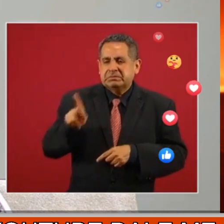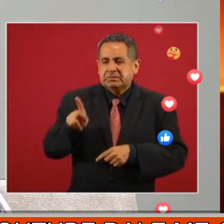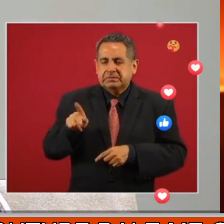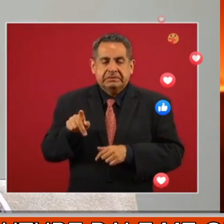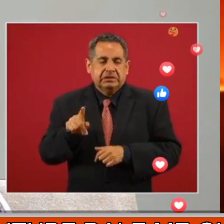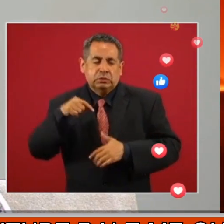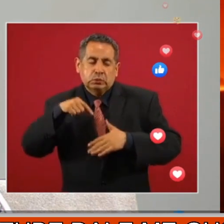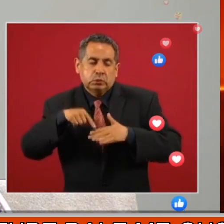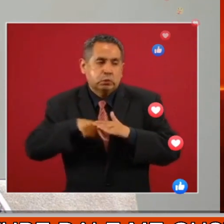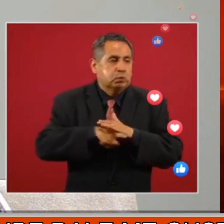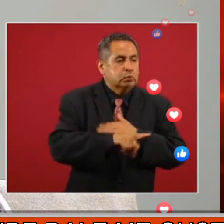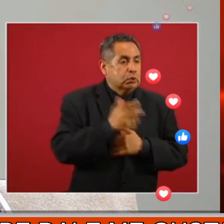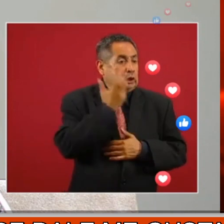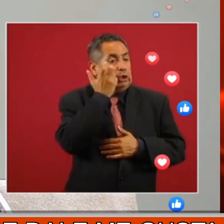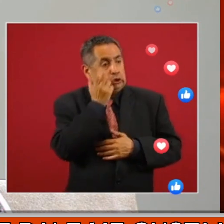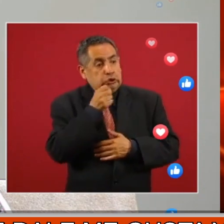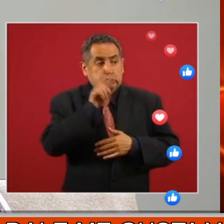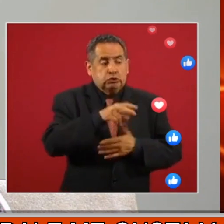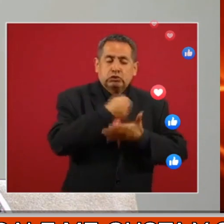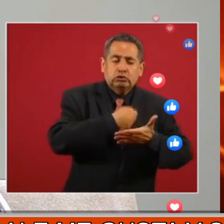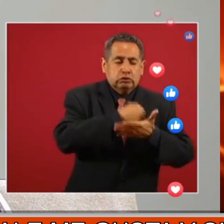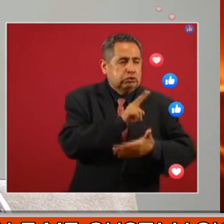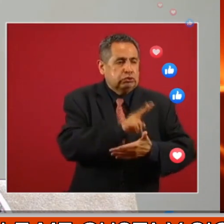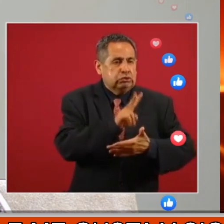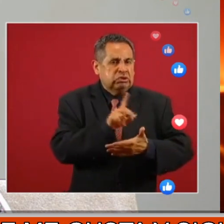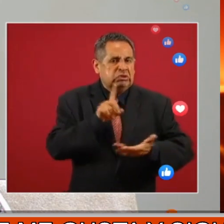gentes que tienen otros propósitos.